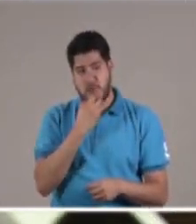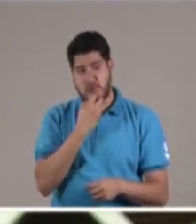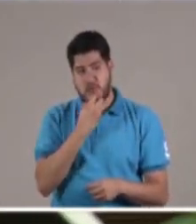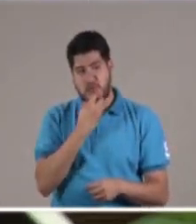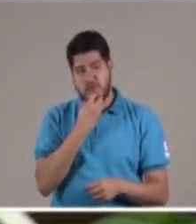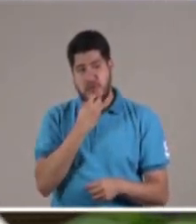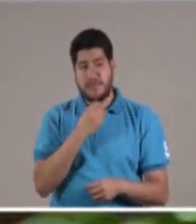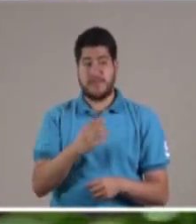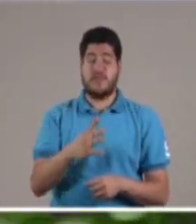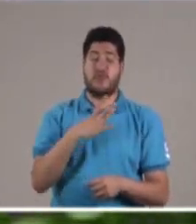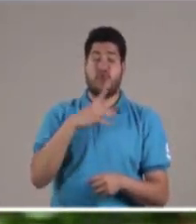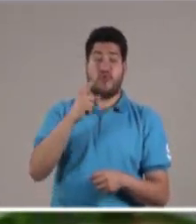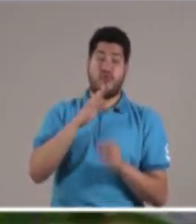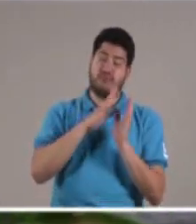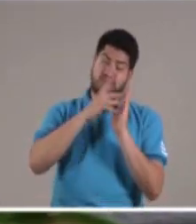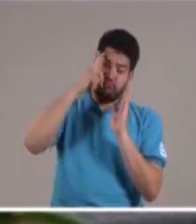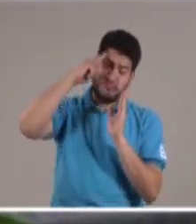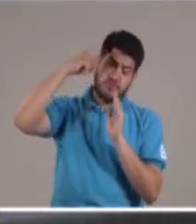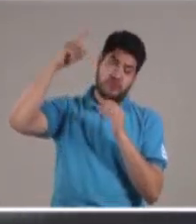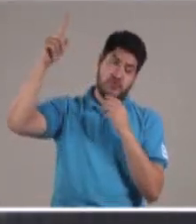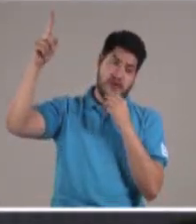tuve un sueño tremendo